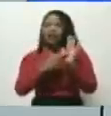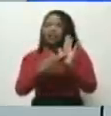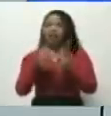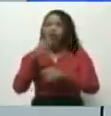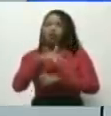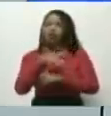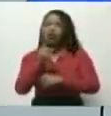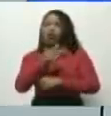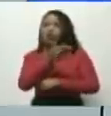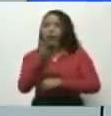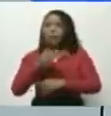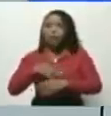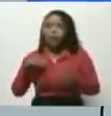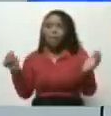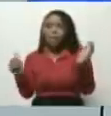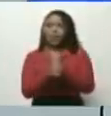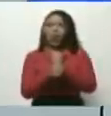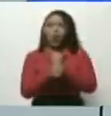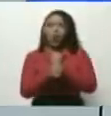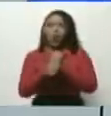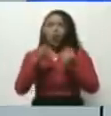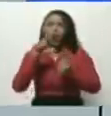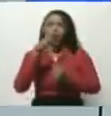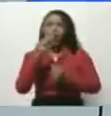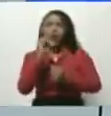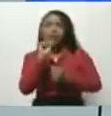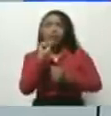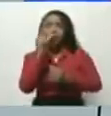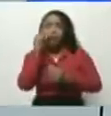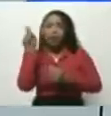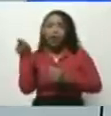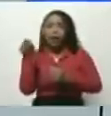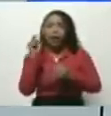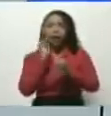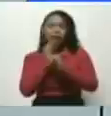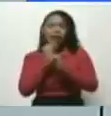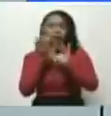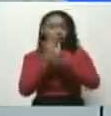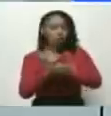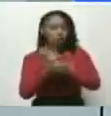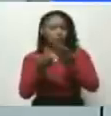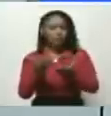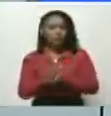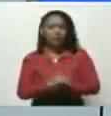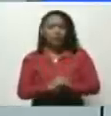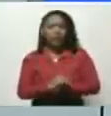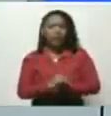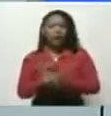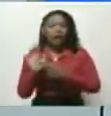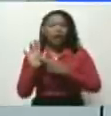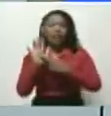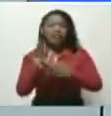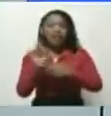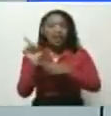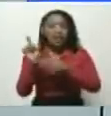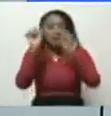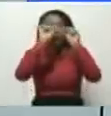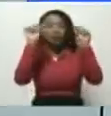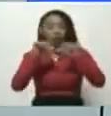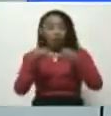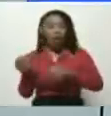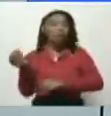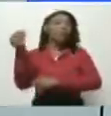encontrar ustedes, un blog que se llama Luis Brito García, blogpop.com, una referencia a ese sistema.